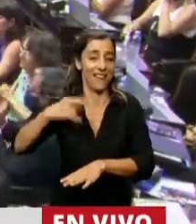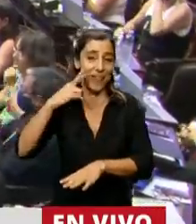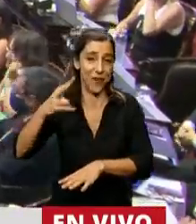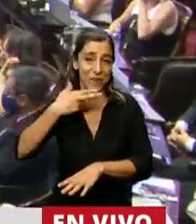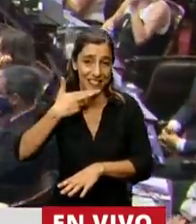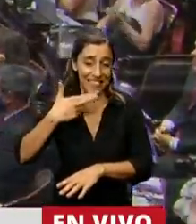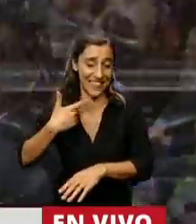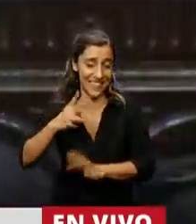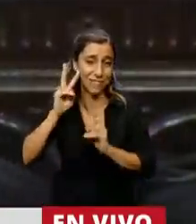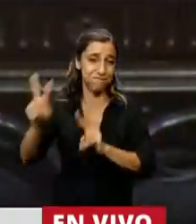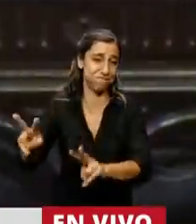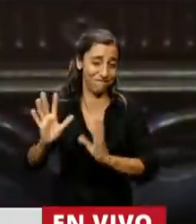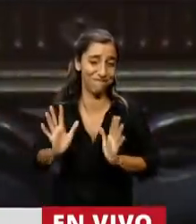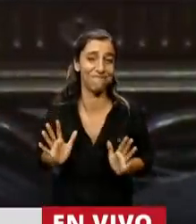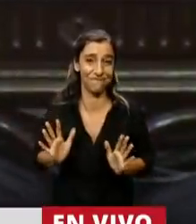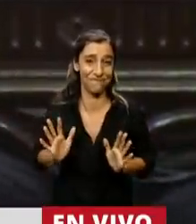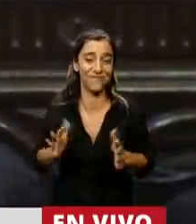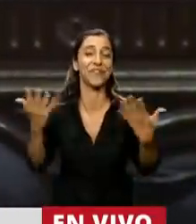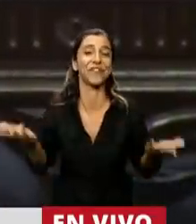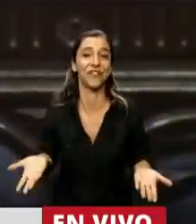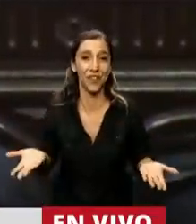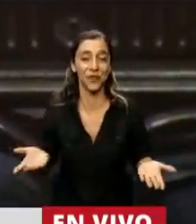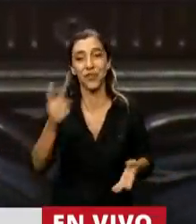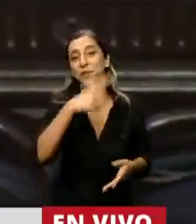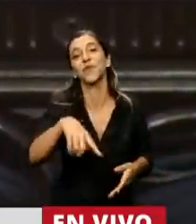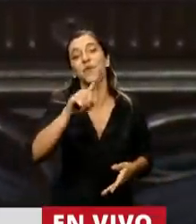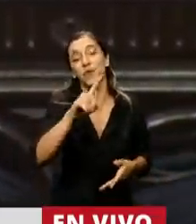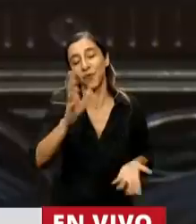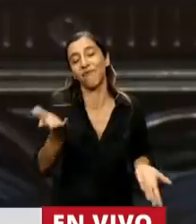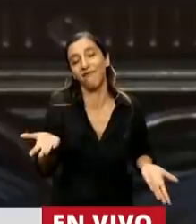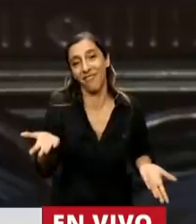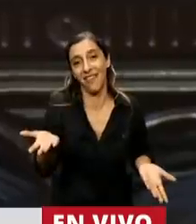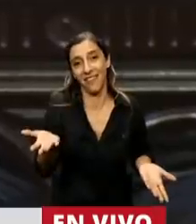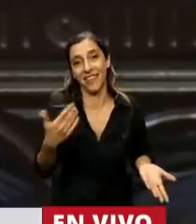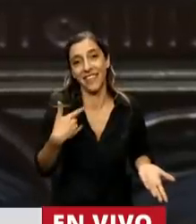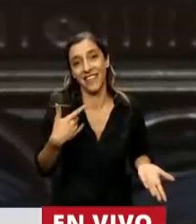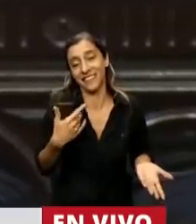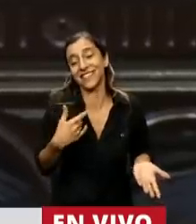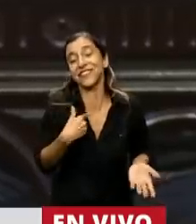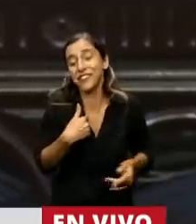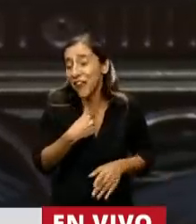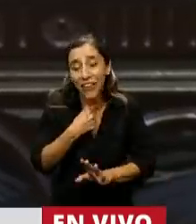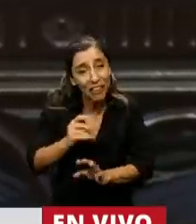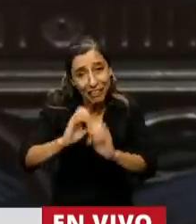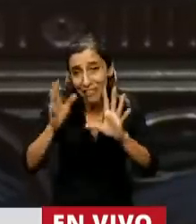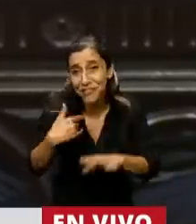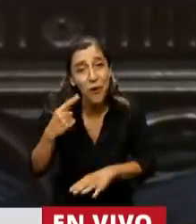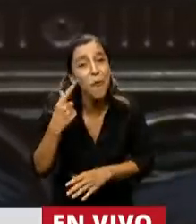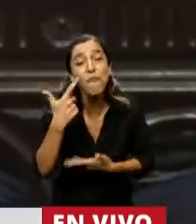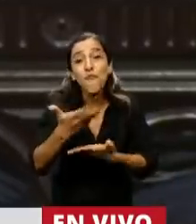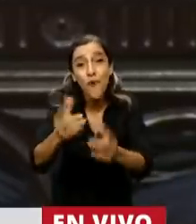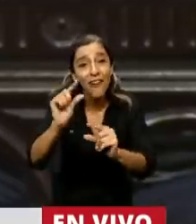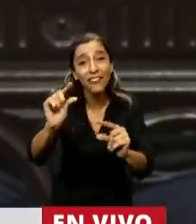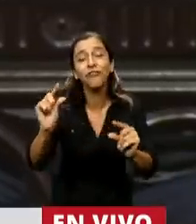entonces entonces quiero que quede claro que son los muestro estas balas que muchas calles